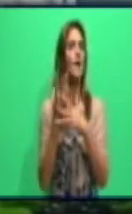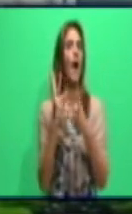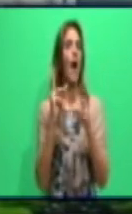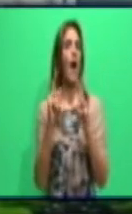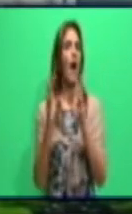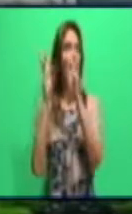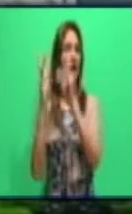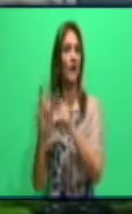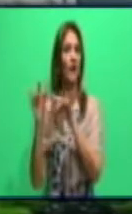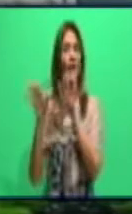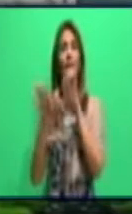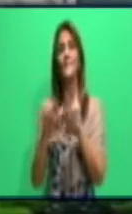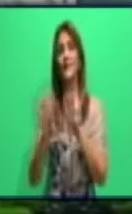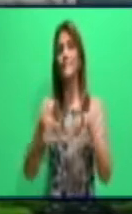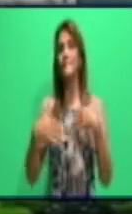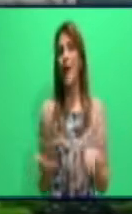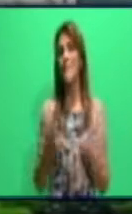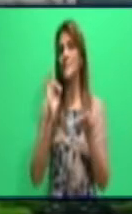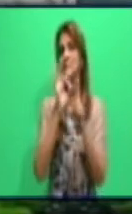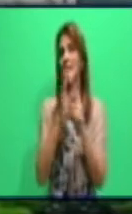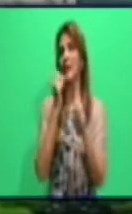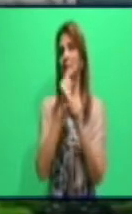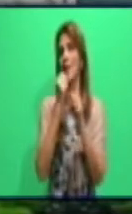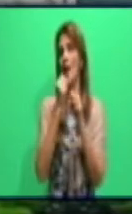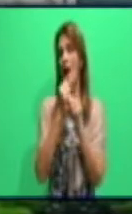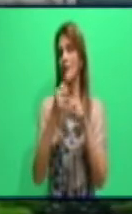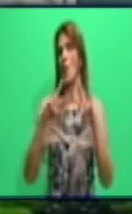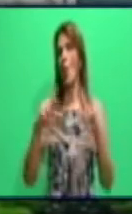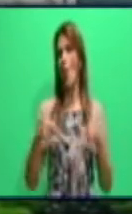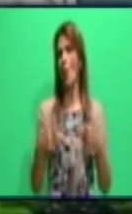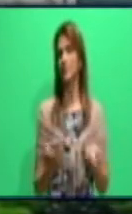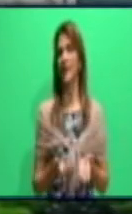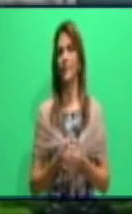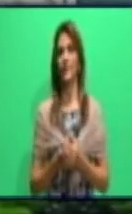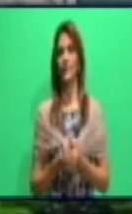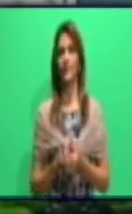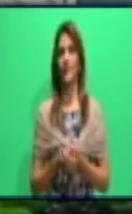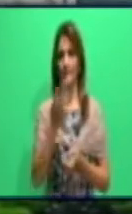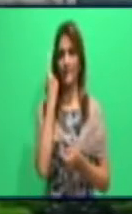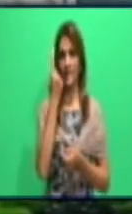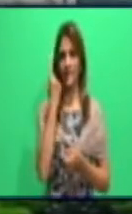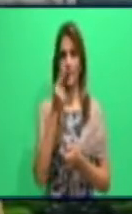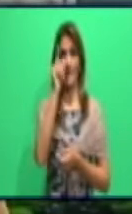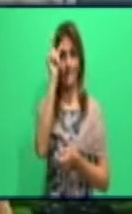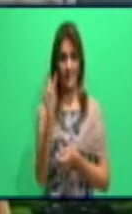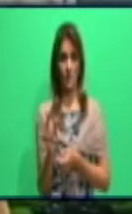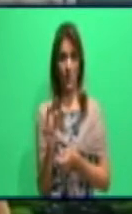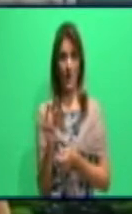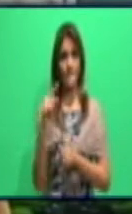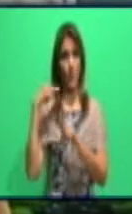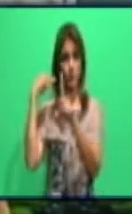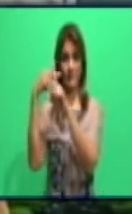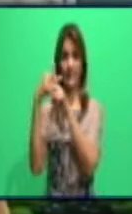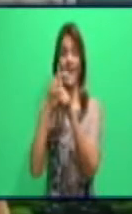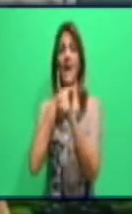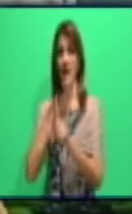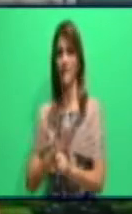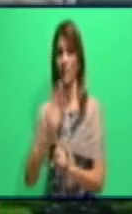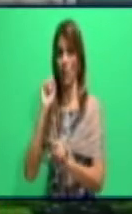programa. Hay tres casos y cada uno tiene respuesta. Primer caso, paciente positivo a la